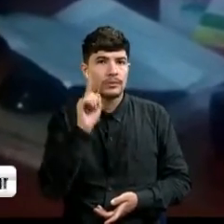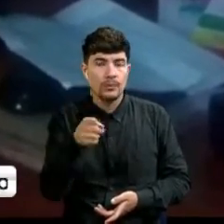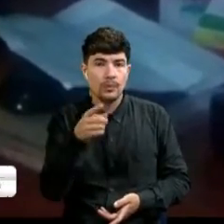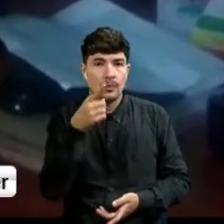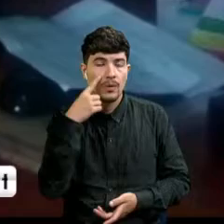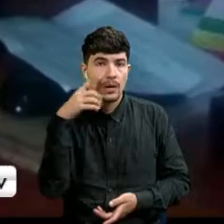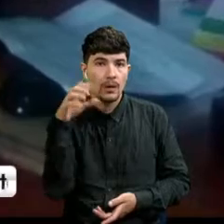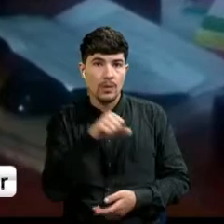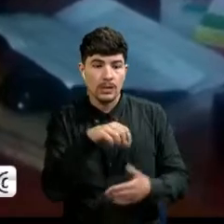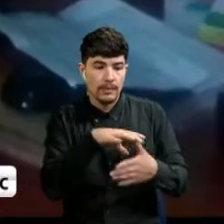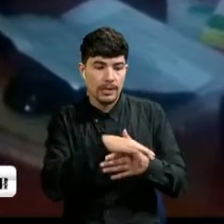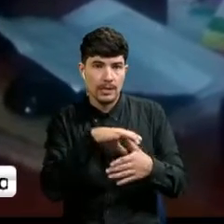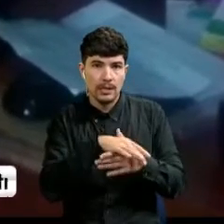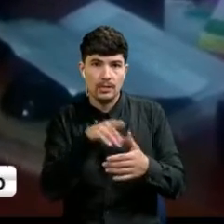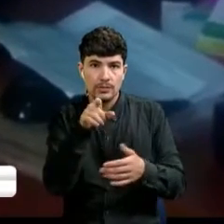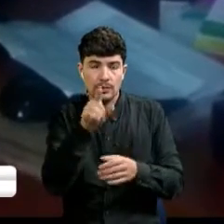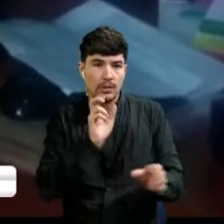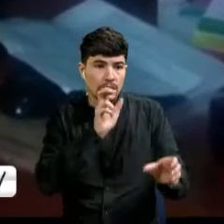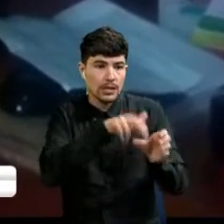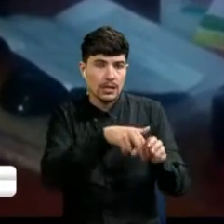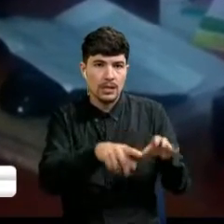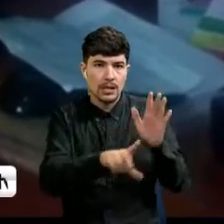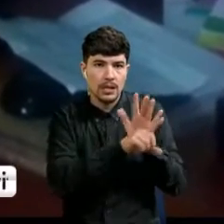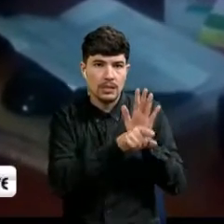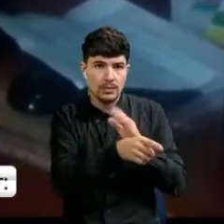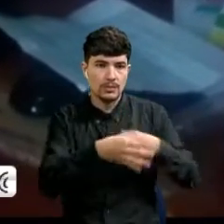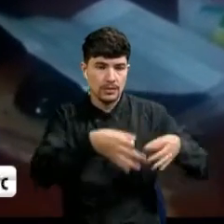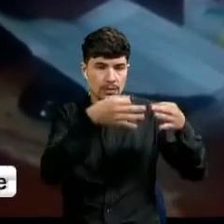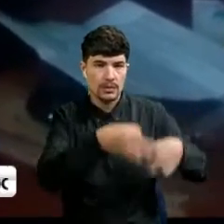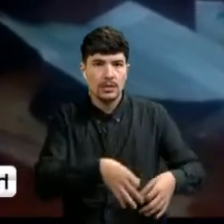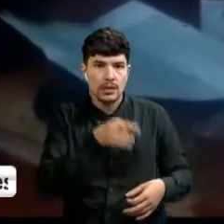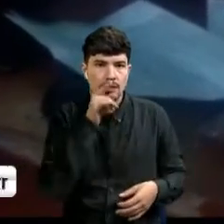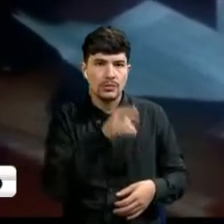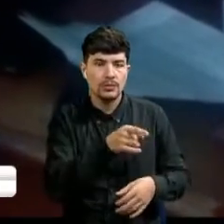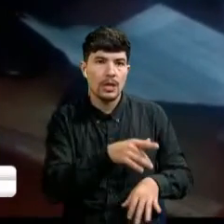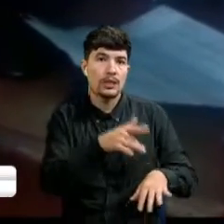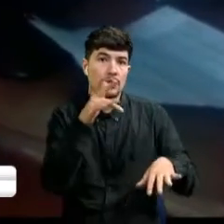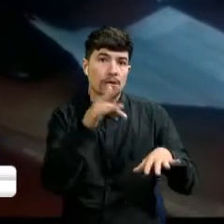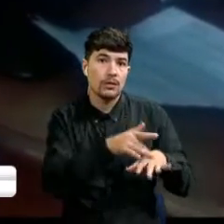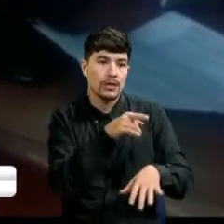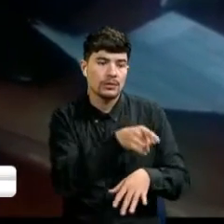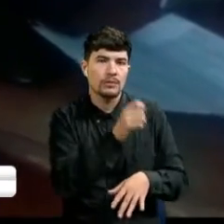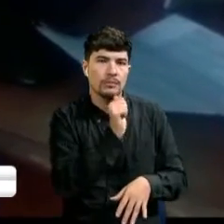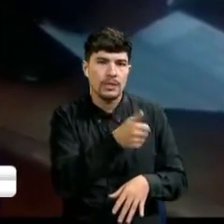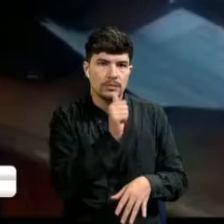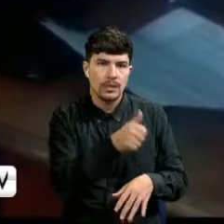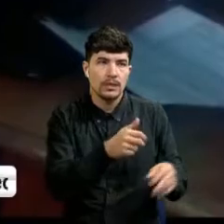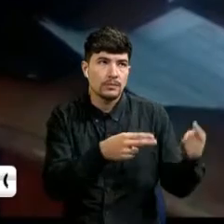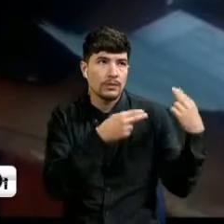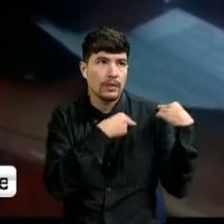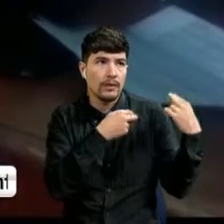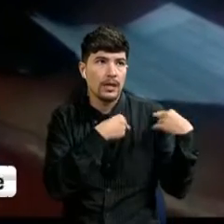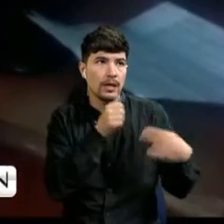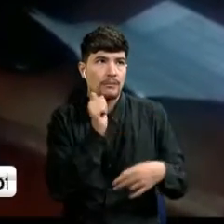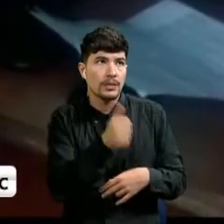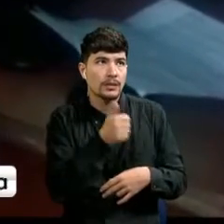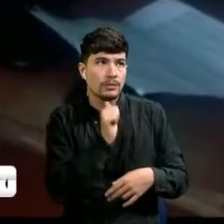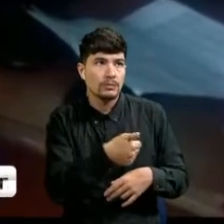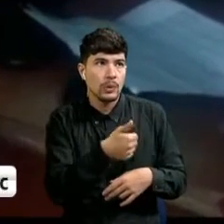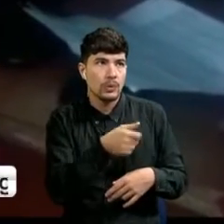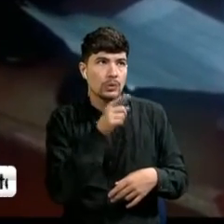una empresa de transporte legalmente constituida, ya les tocaría que pagar todas estas responsabilidades